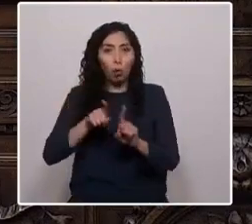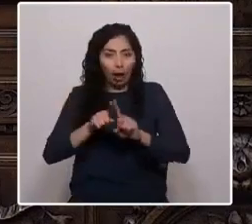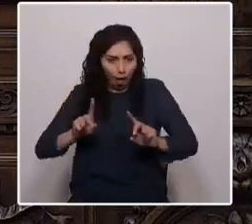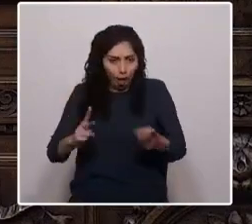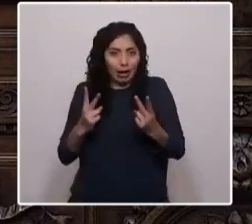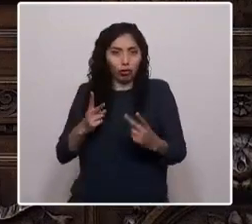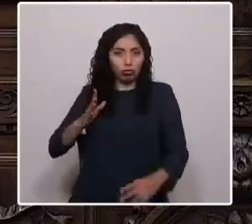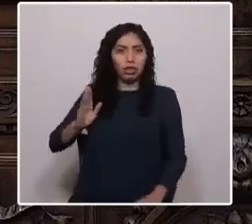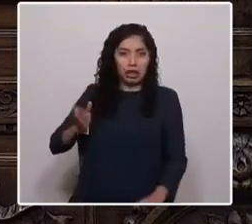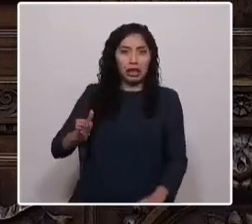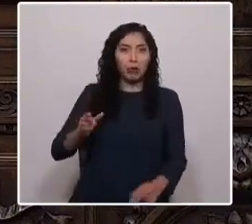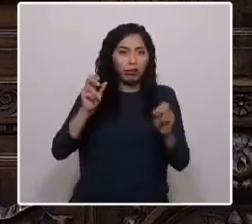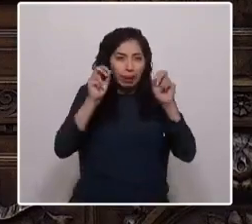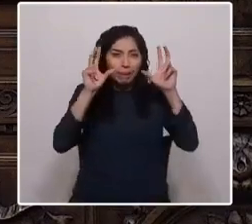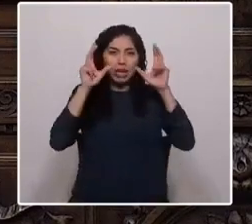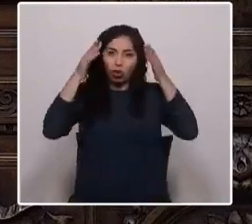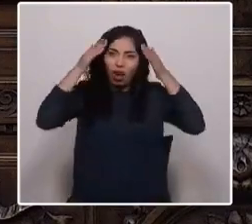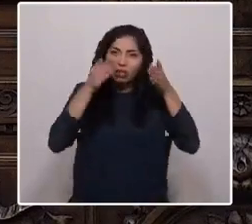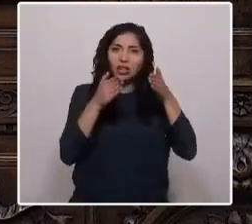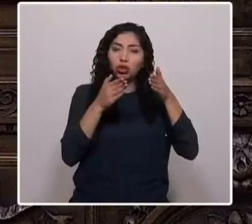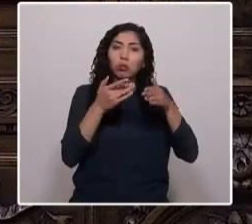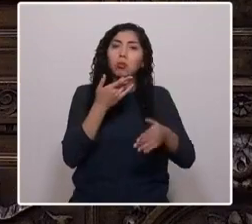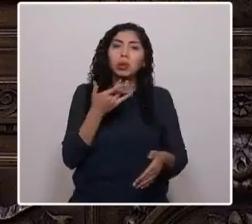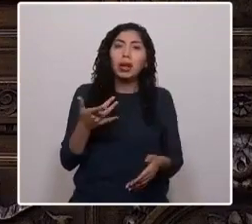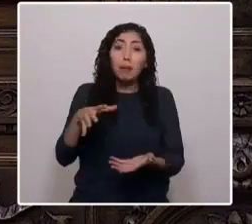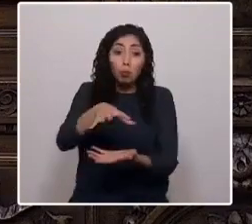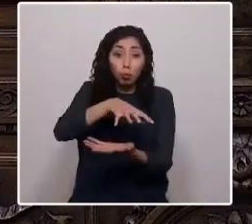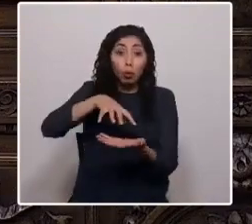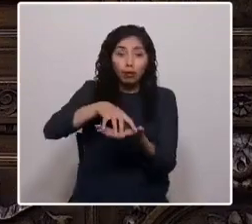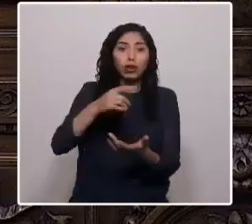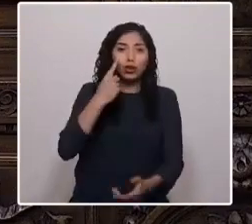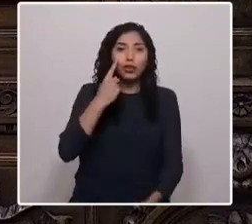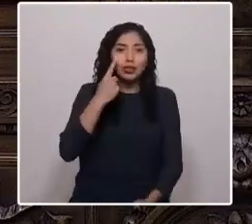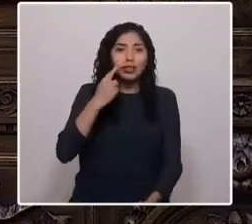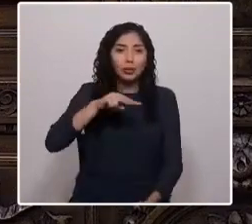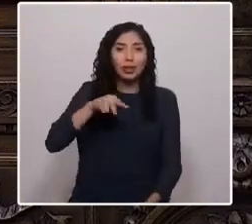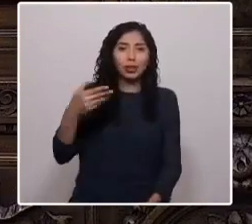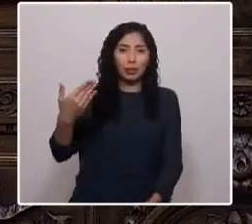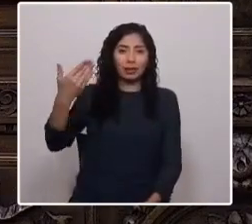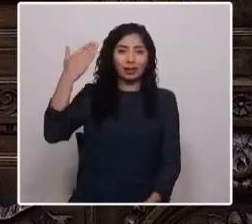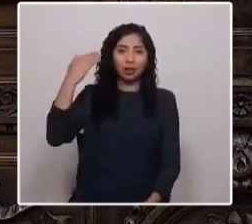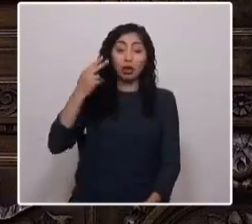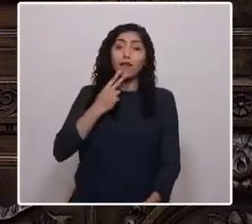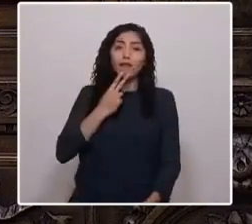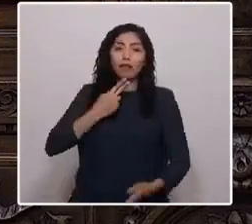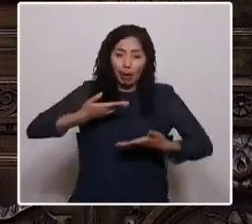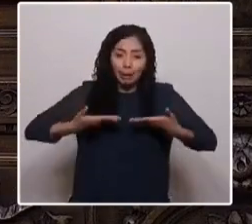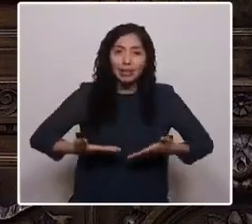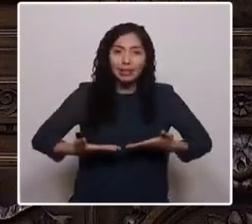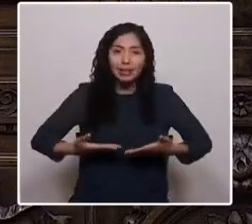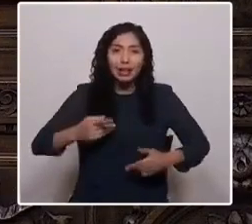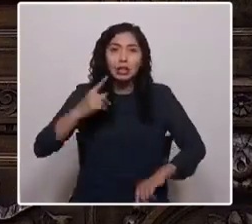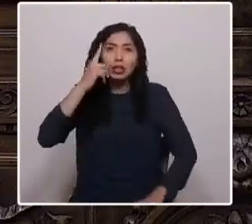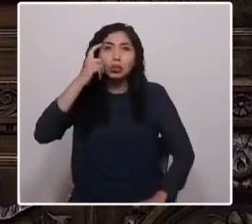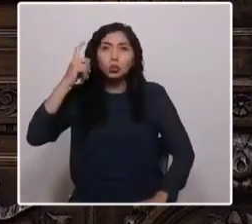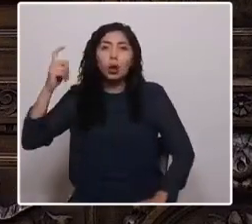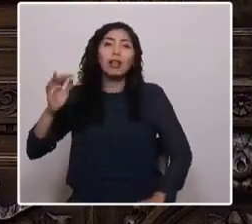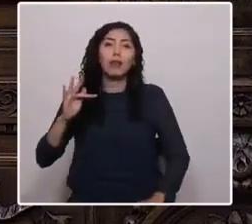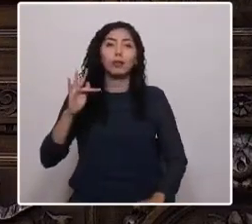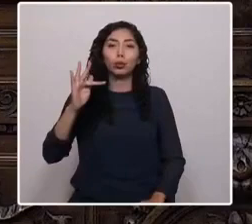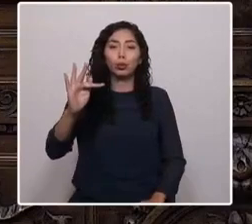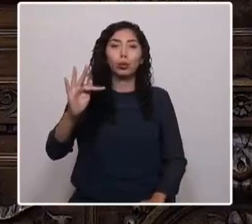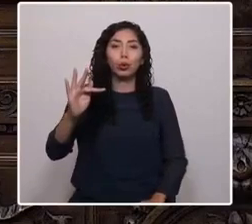atentos porque somos un pueblo que conoce su pasado que vive su presente y que sueña su futuro